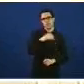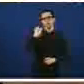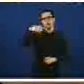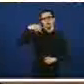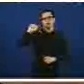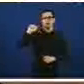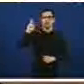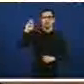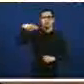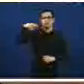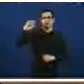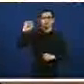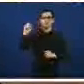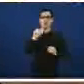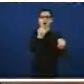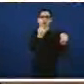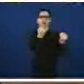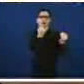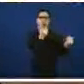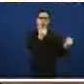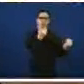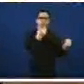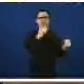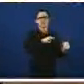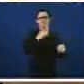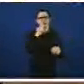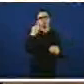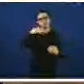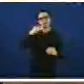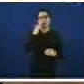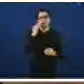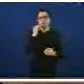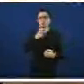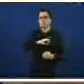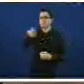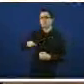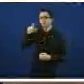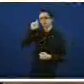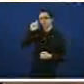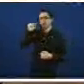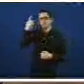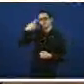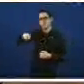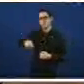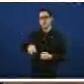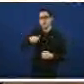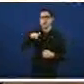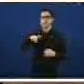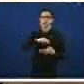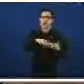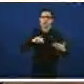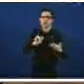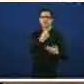Moitas grazas, señora presidenta señor Núñez Feijón Como vostedes sabe, hai en Galiza unhas 100.000 persoas